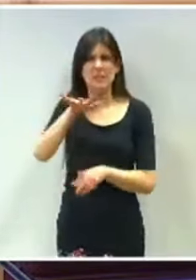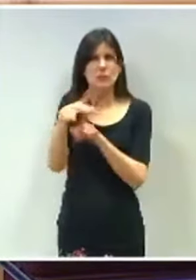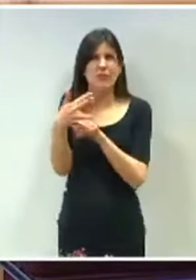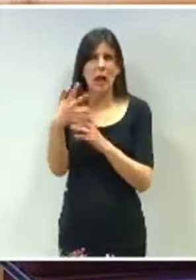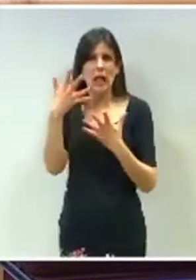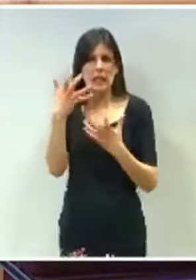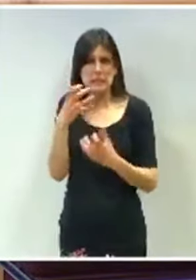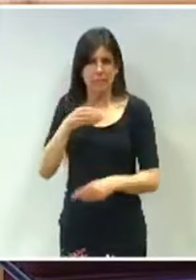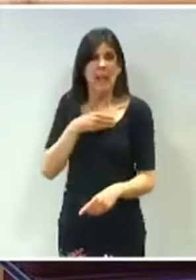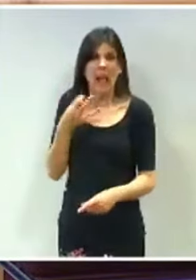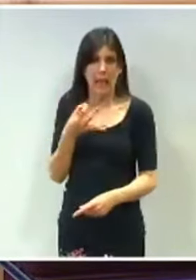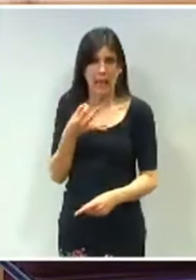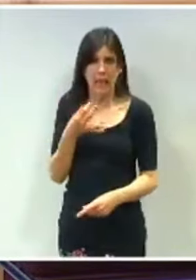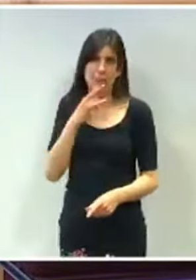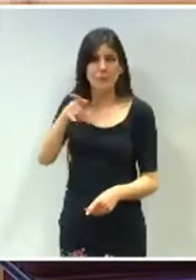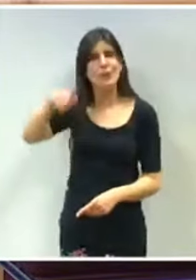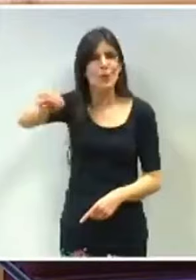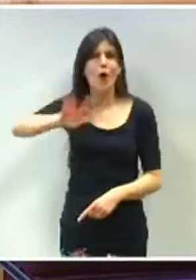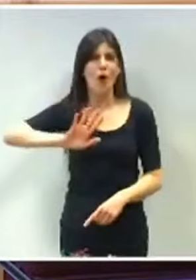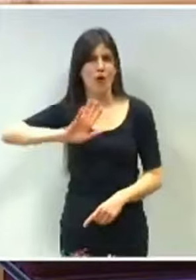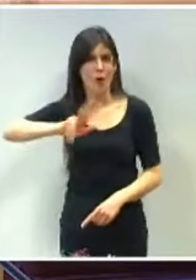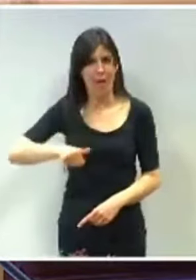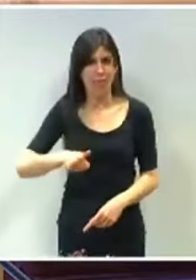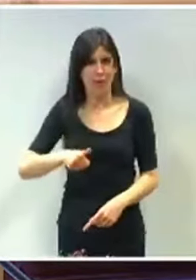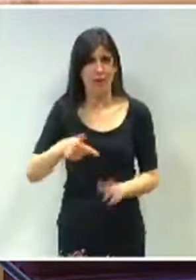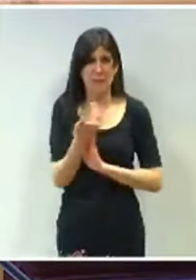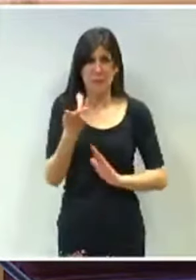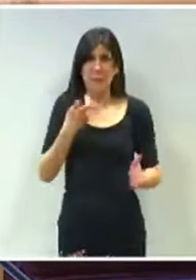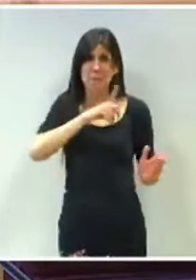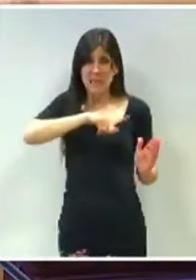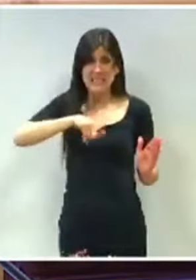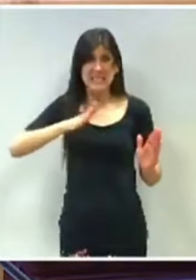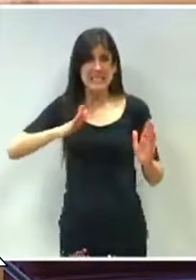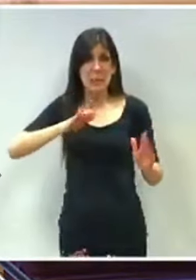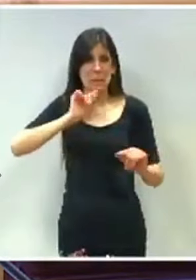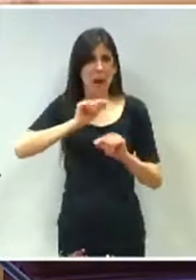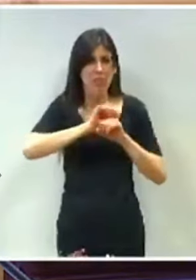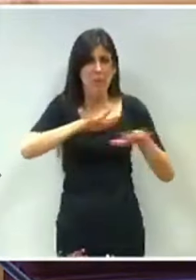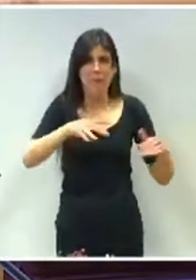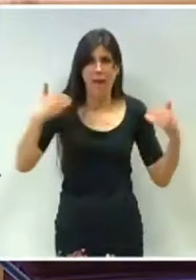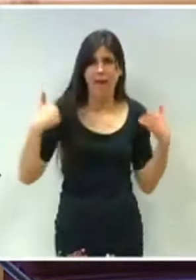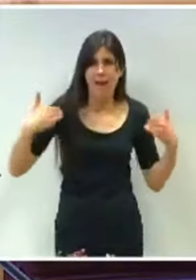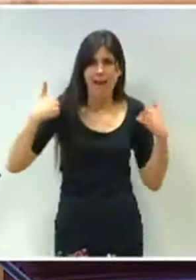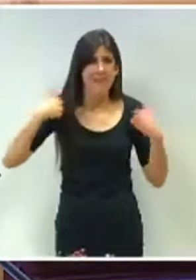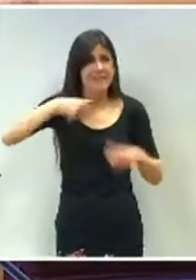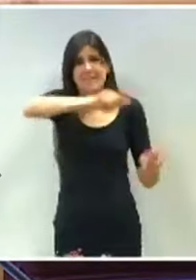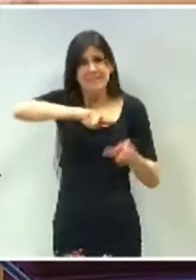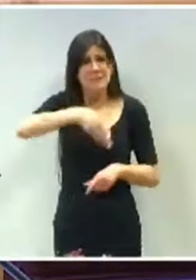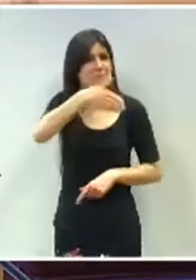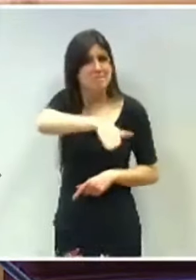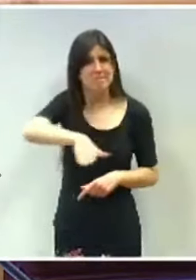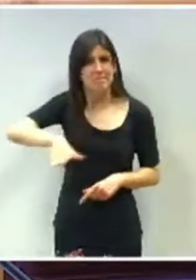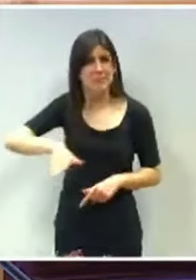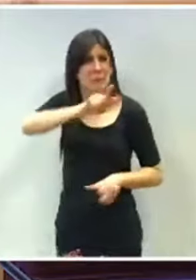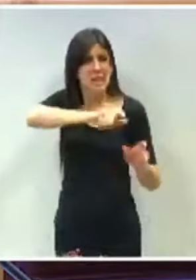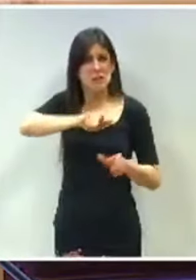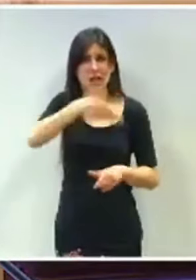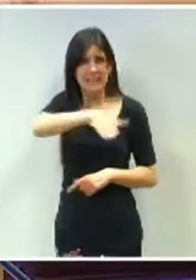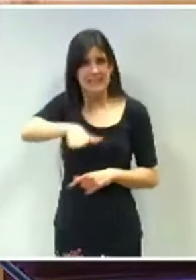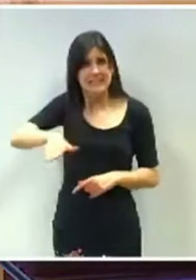esto que ustedes robaron Durante los peores meses de la pandemia mientras morían y sufrían miles de